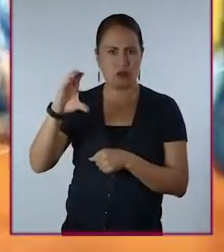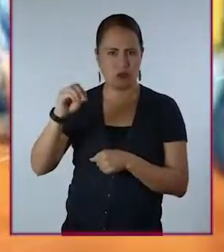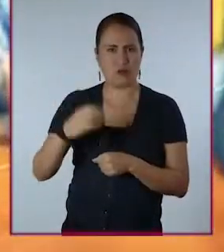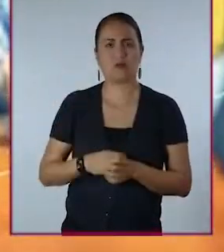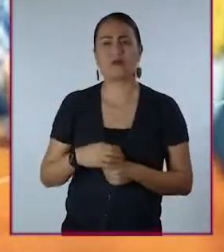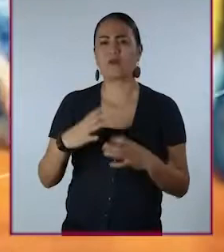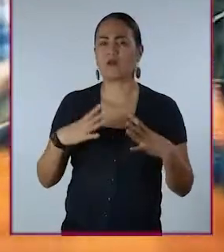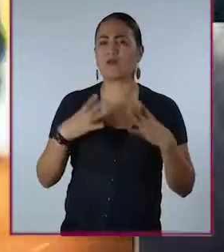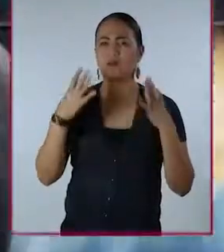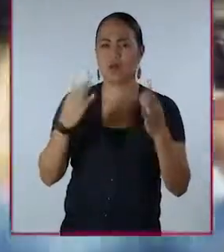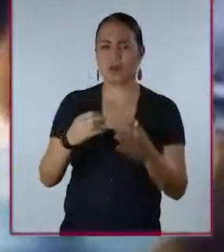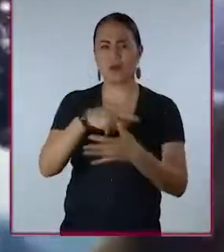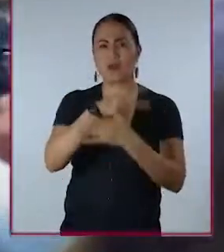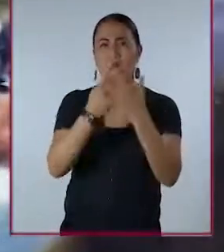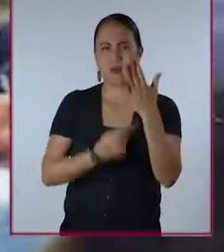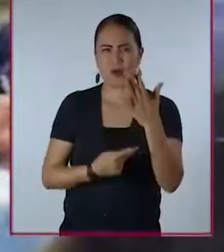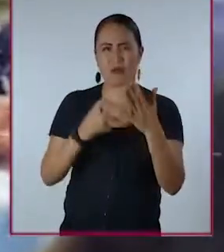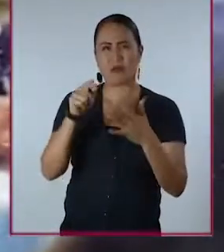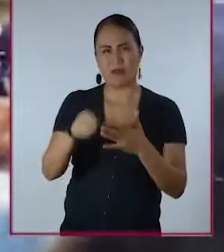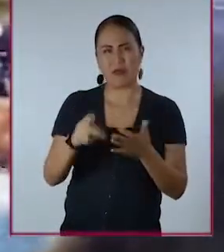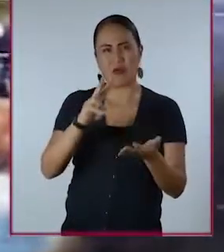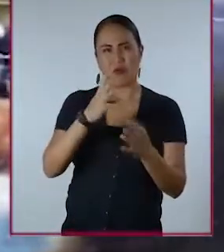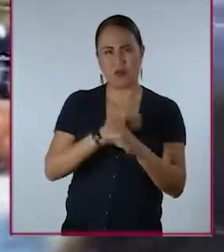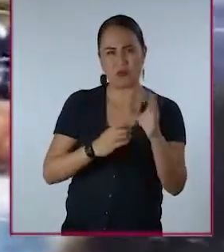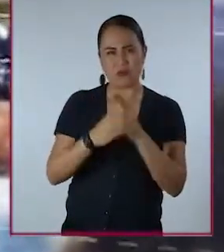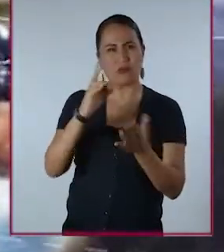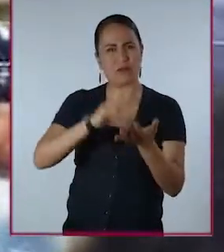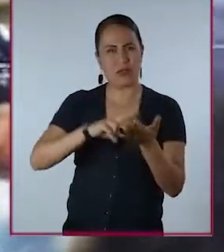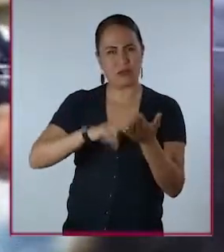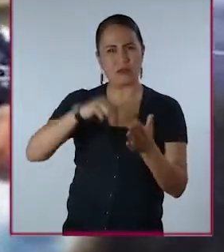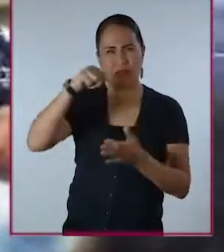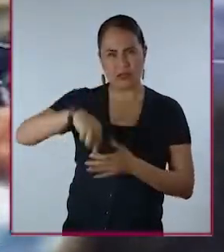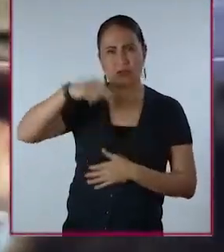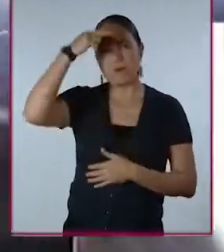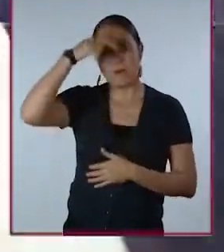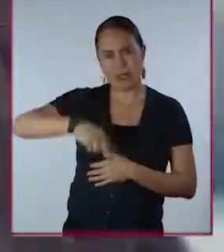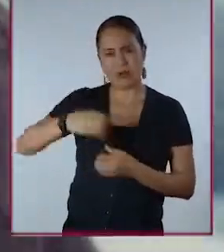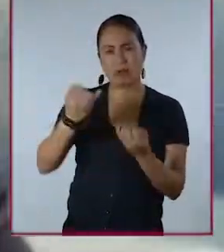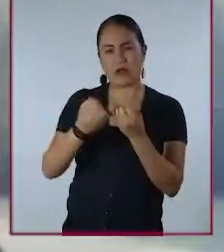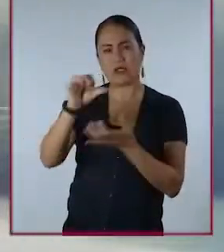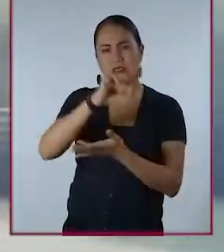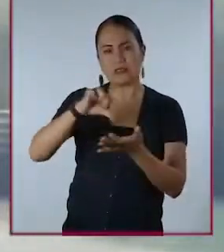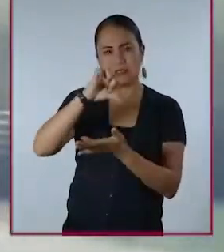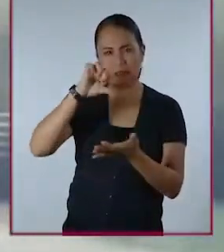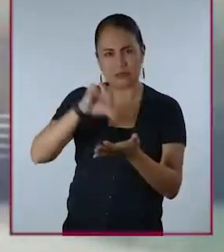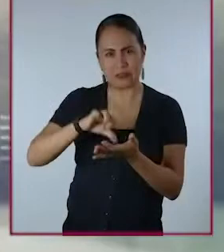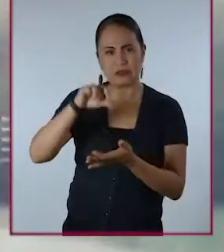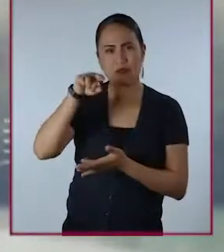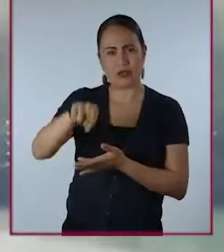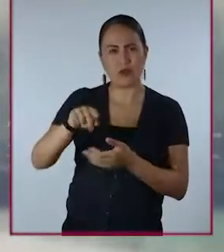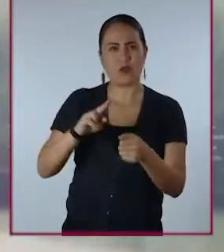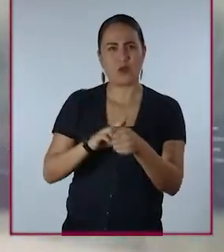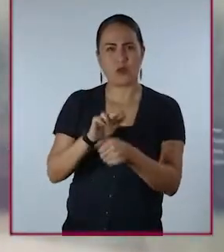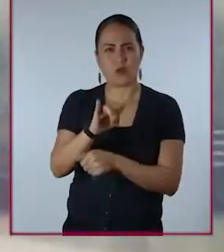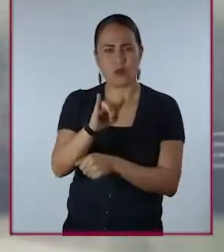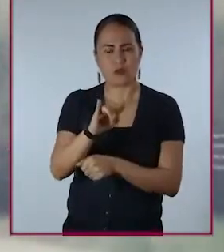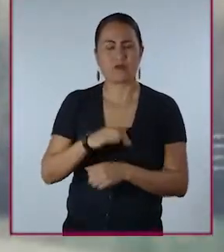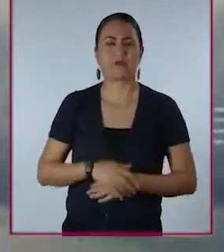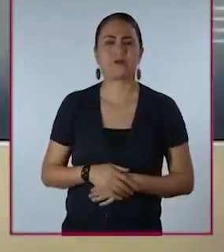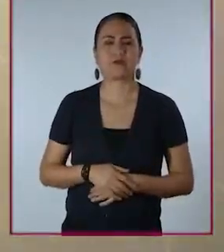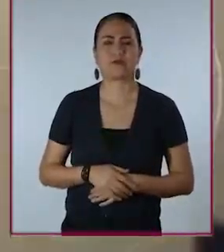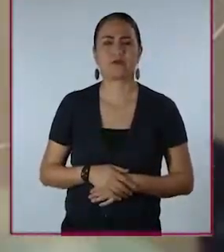de Formación en Patrimonio Fotográfico en México y en el Centro de Fotografía de Montevideo en Uruguay.